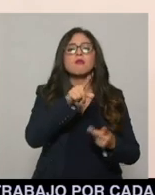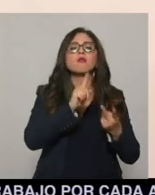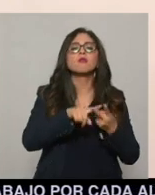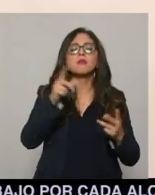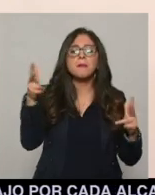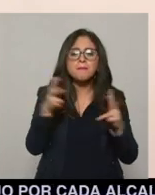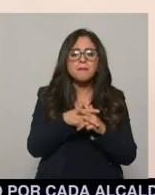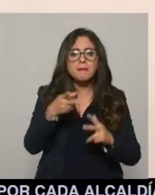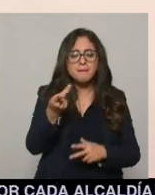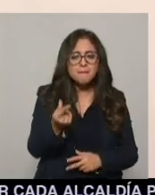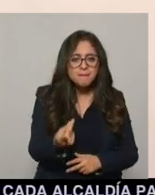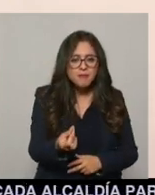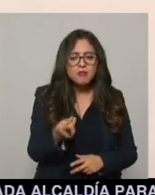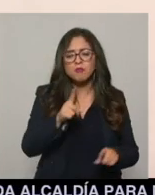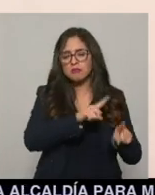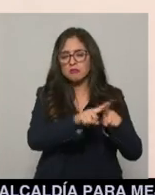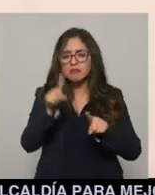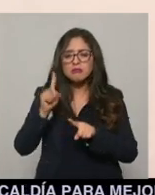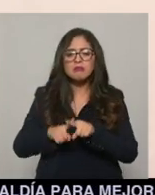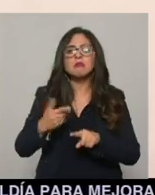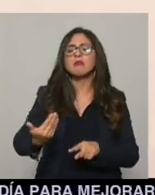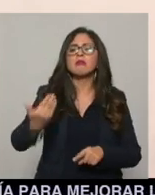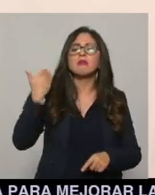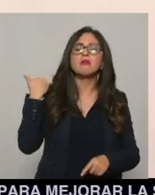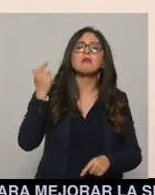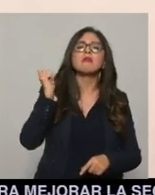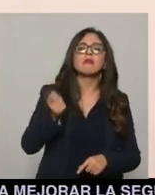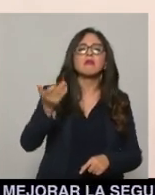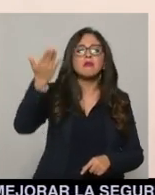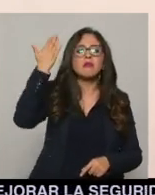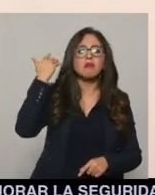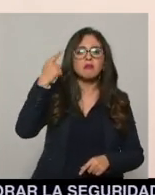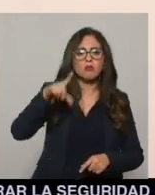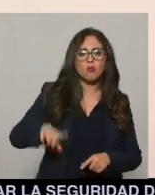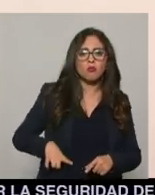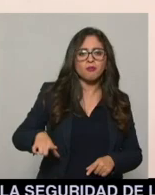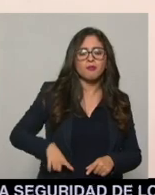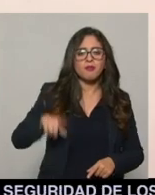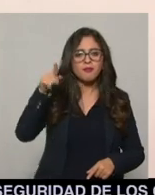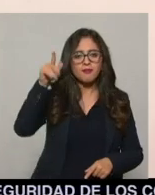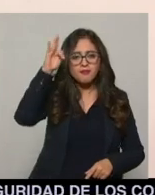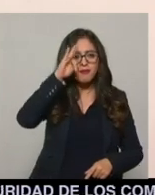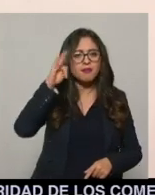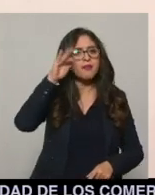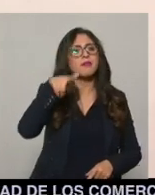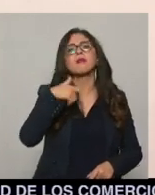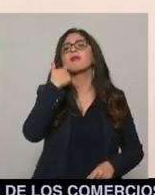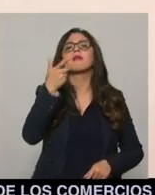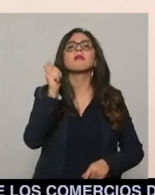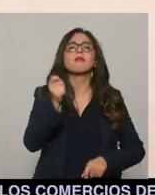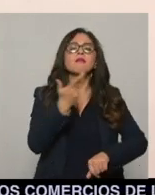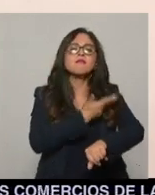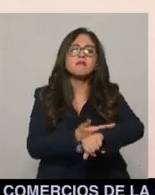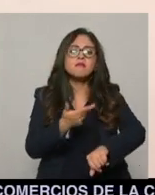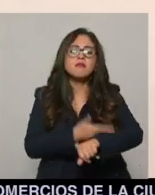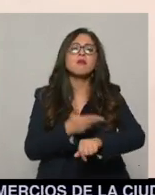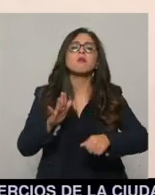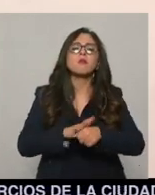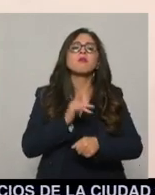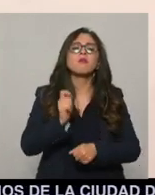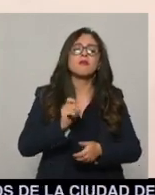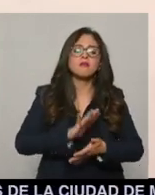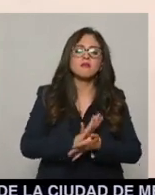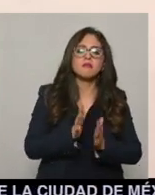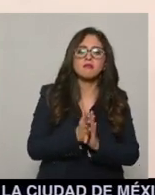en general, incluso en el sexenio de Felipe Calderón se trataba de regular eso por el tema del lavado de dinero, porque es